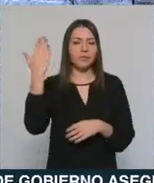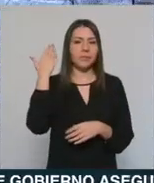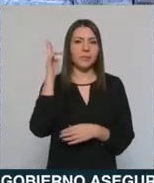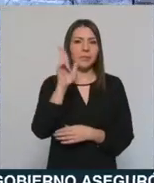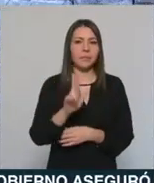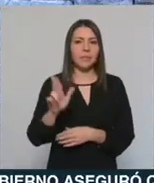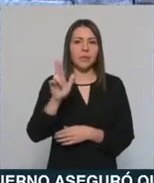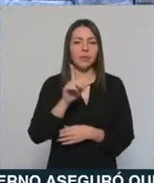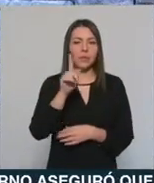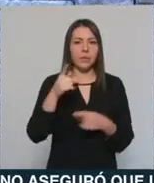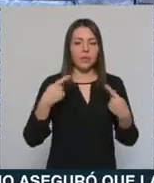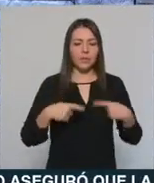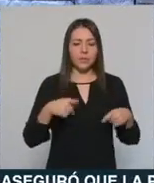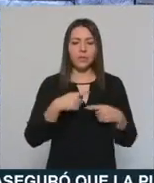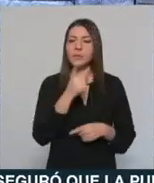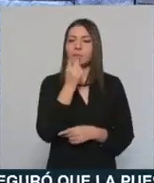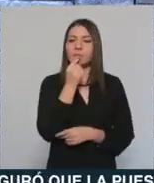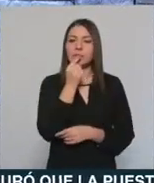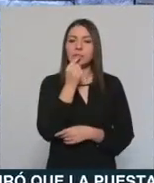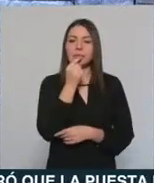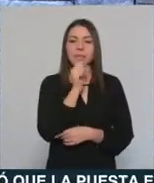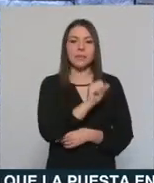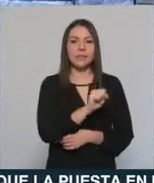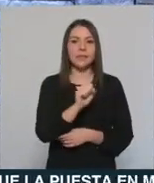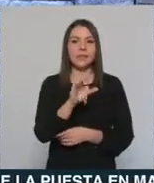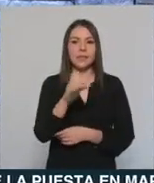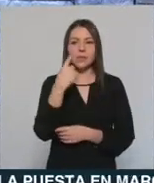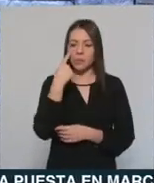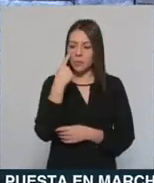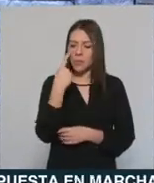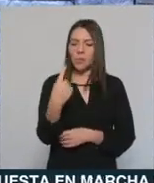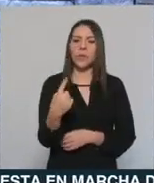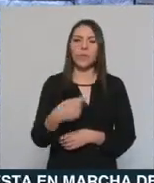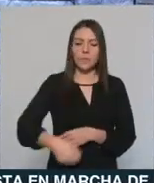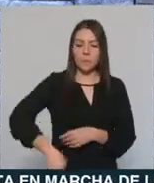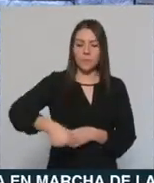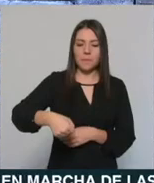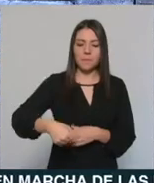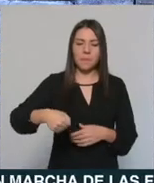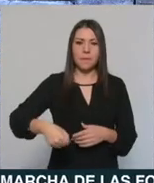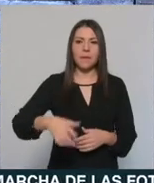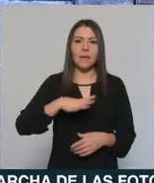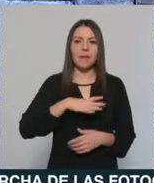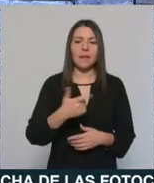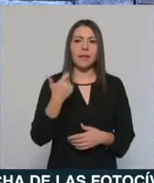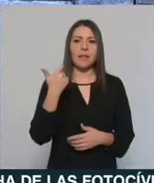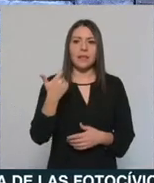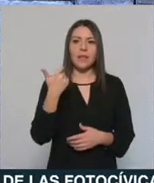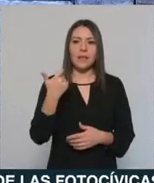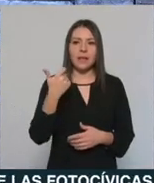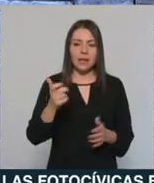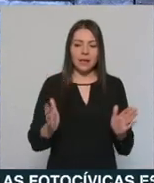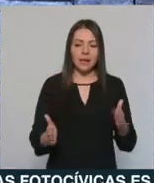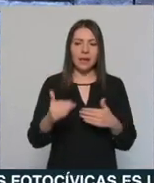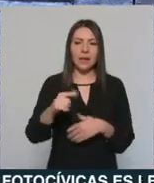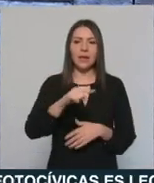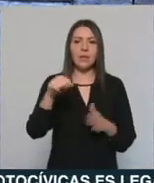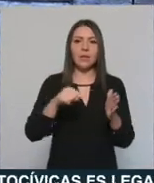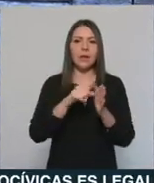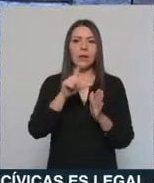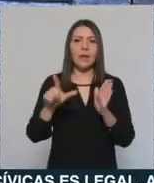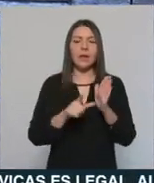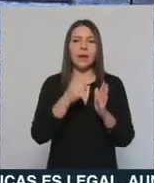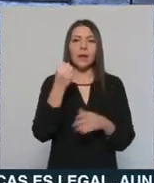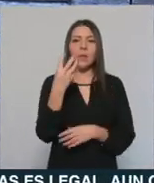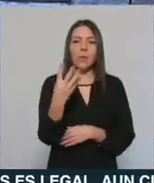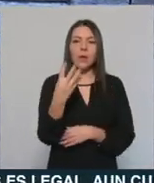Un elemento de la Secretaría de Seguridad Ciudadana encontró una maleta llena de dinero, esto en la línea 4 del Metrobús, y ¿qué cree? La devolvió